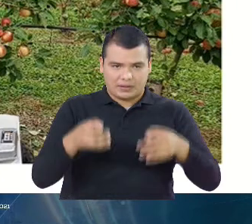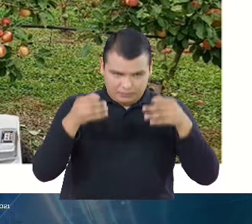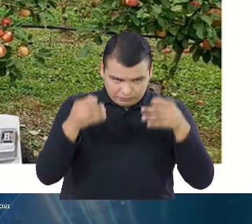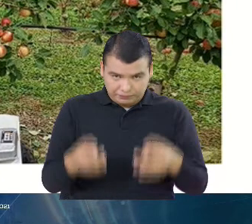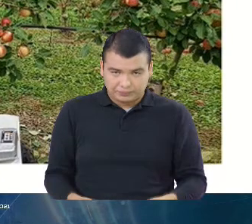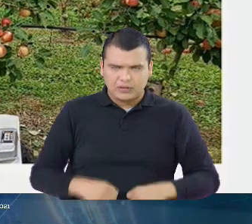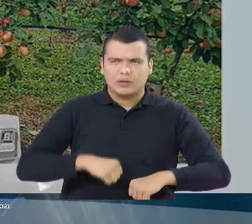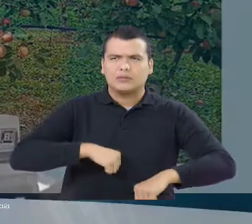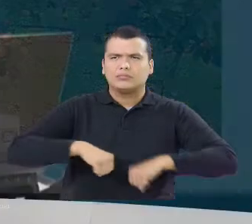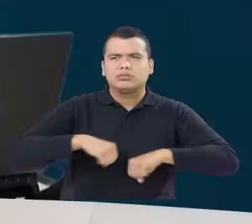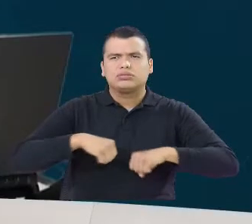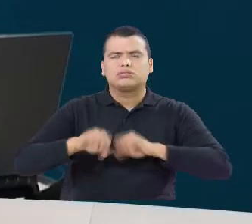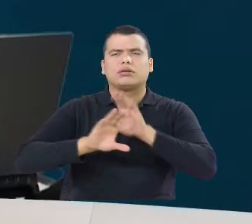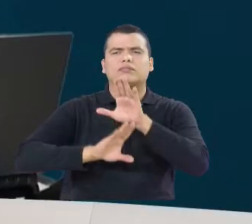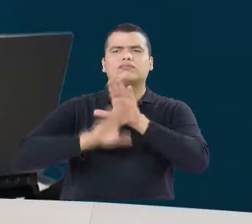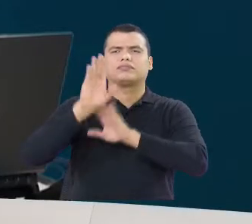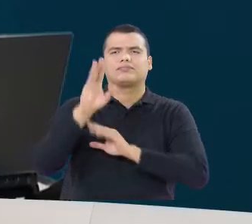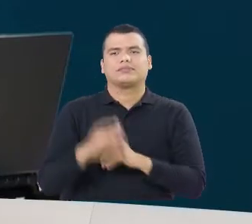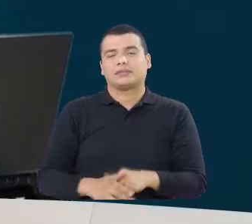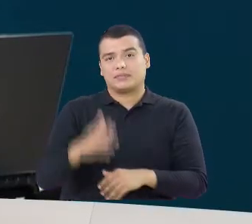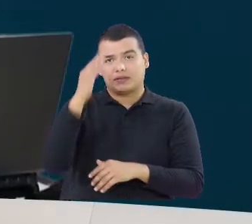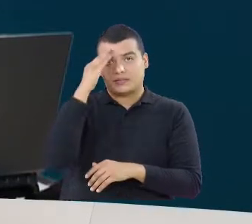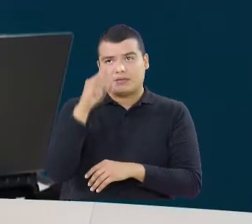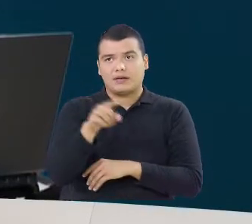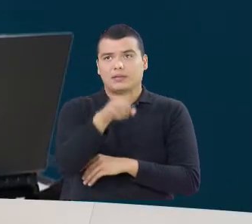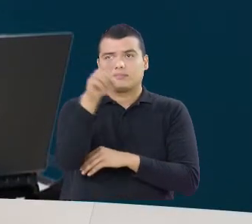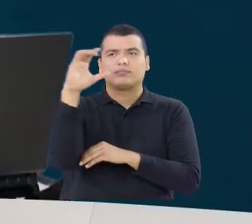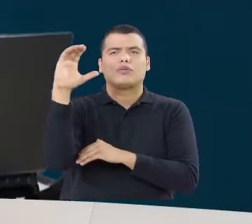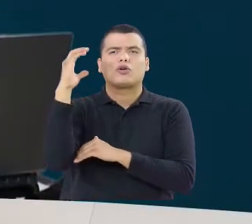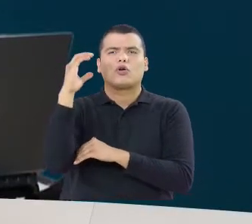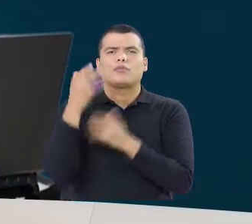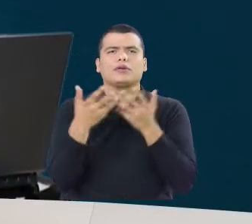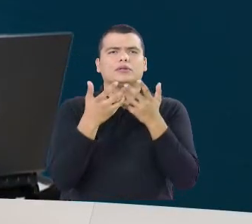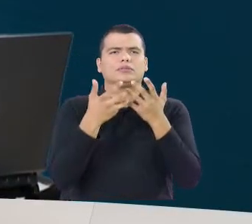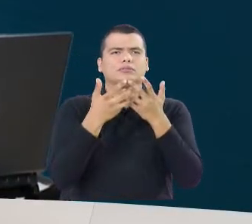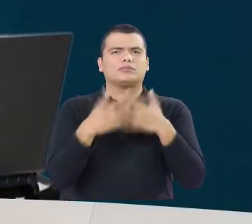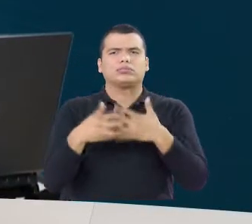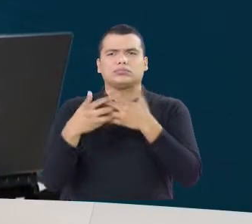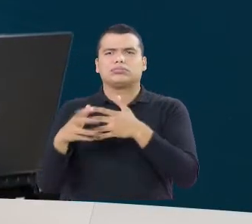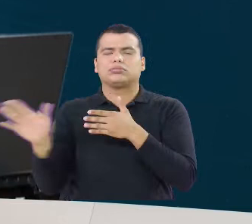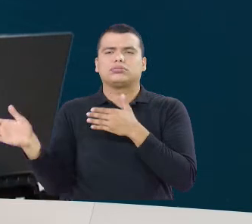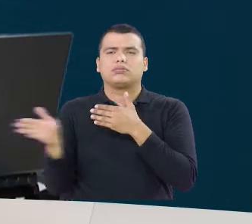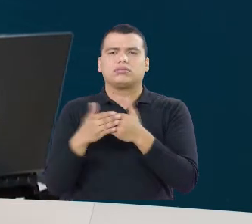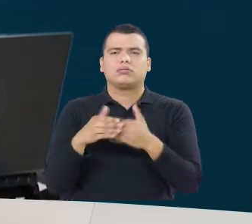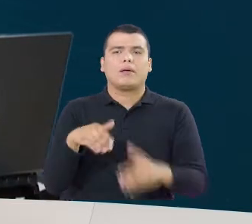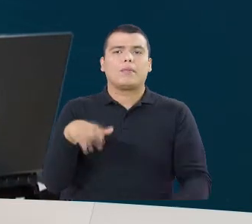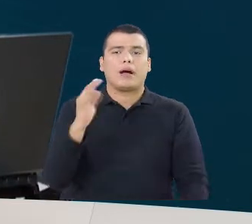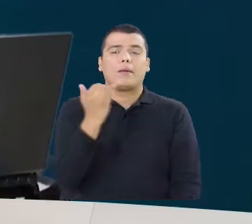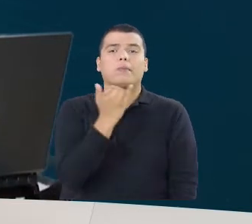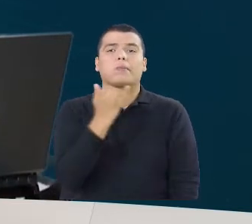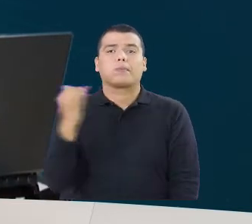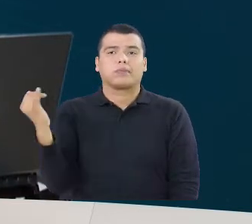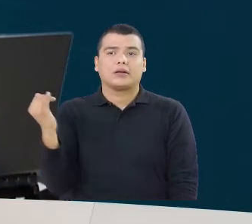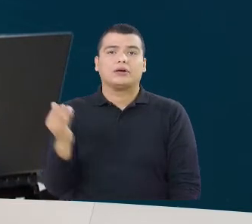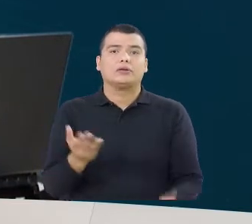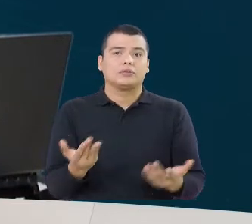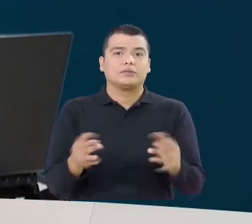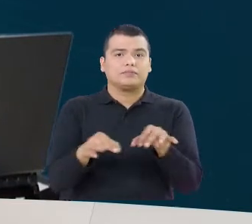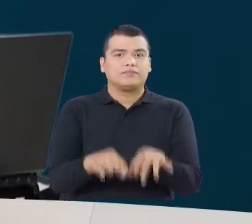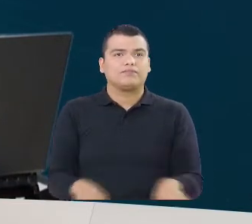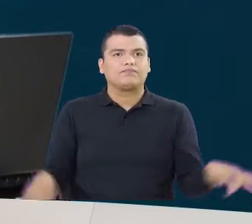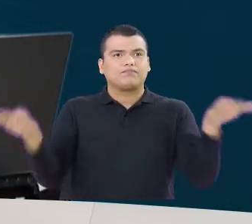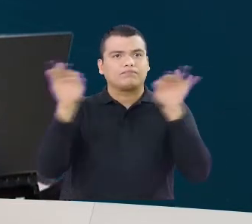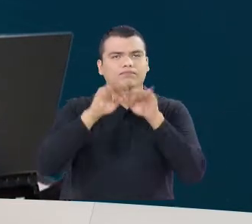económicamente viable. Va a nuestro país cada día a cerrar más empresas. Entonces tenemos que tenemos que ponernos a